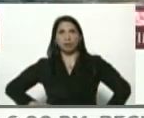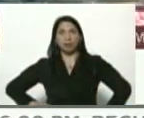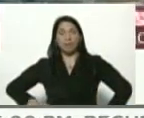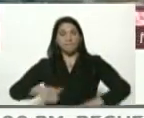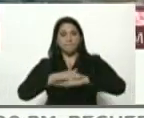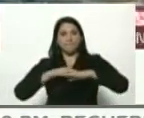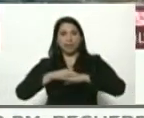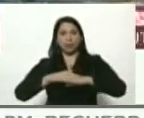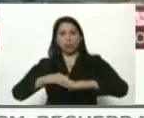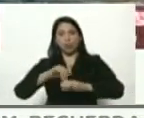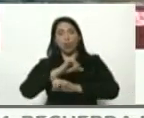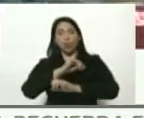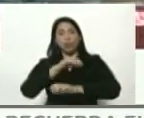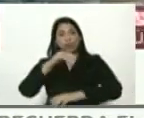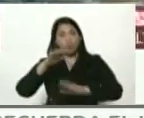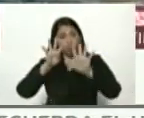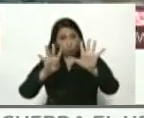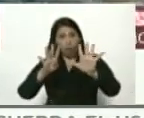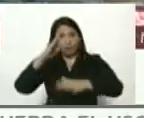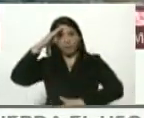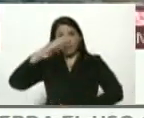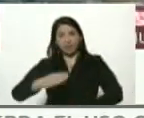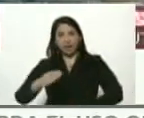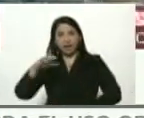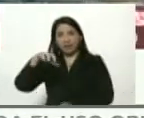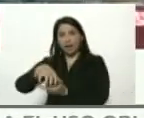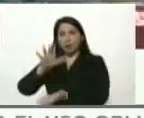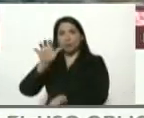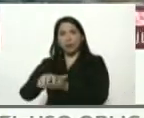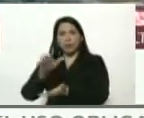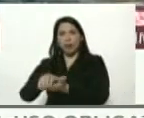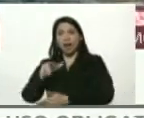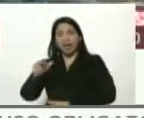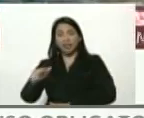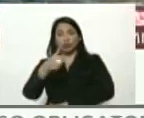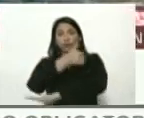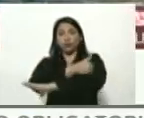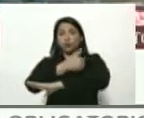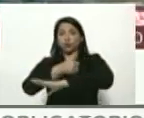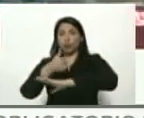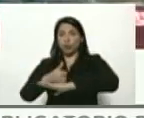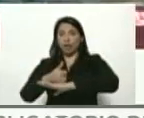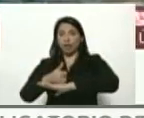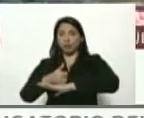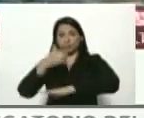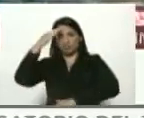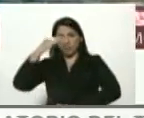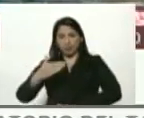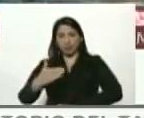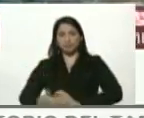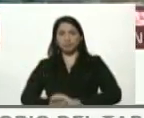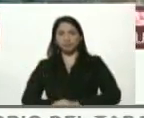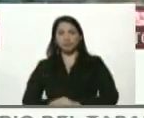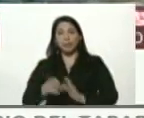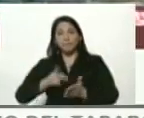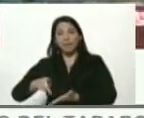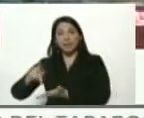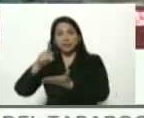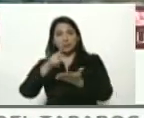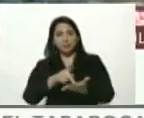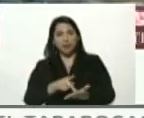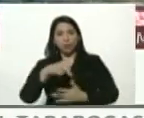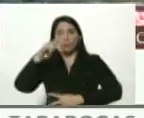9 militares del estado Nueva Esparta. Estos funcionarios, estos efectivos militares, participaron en